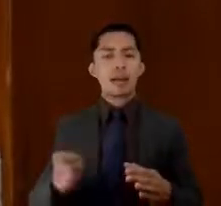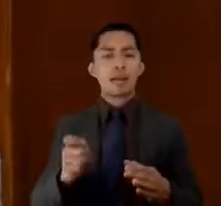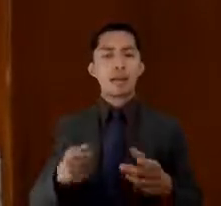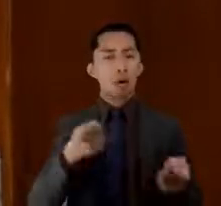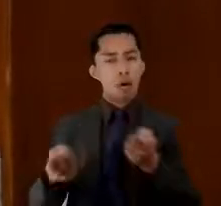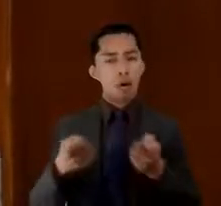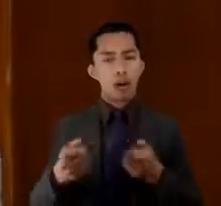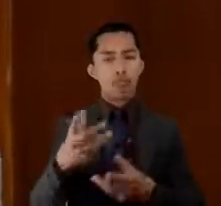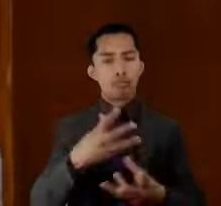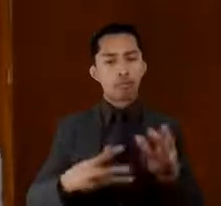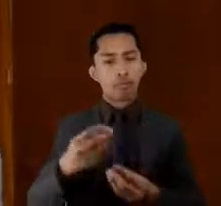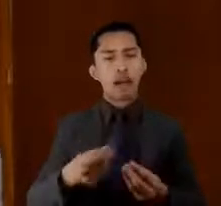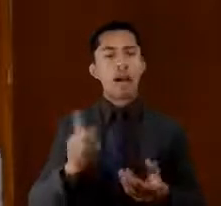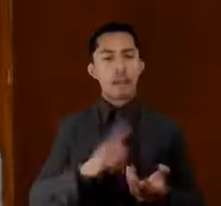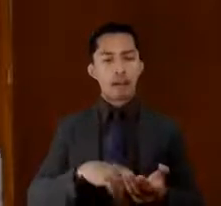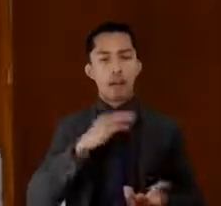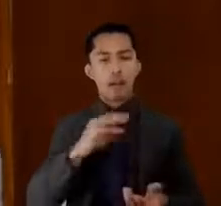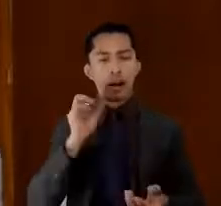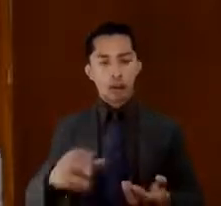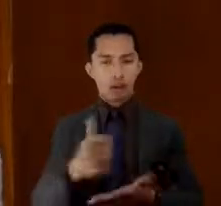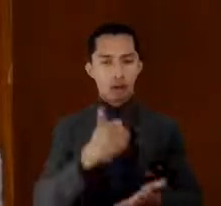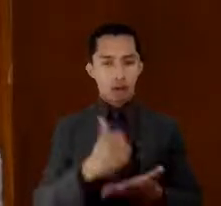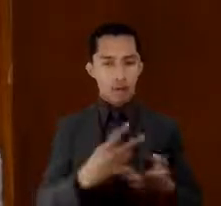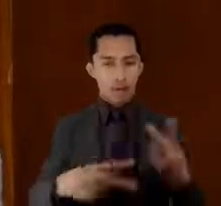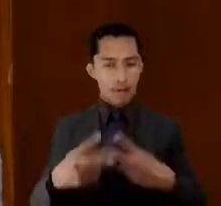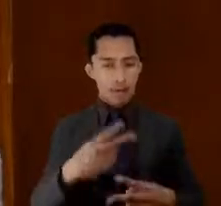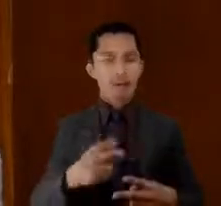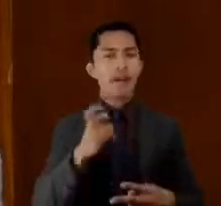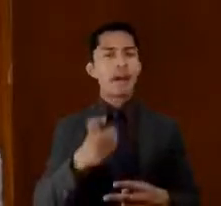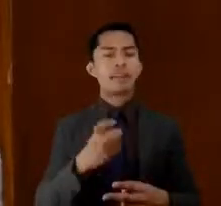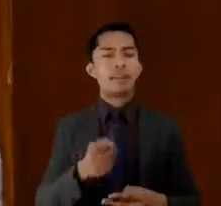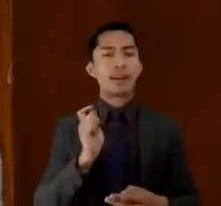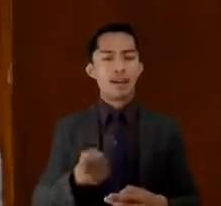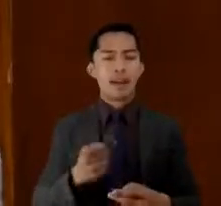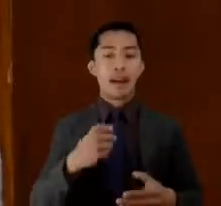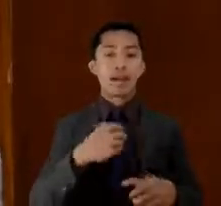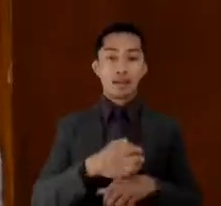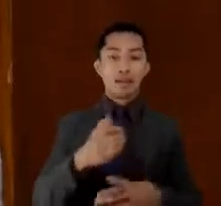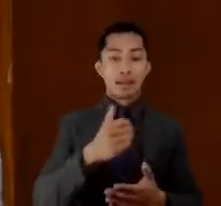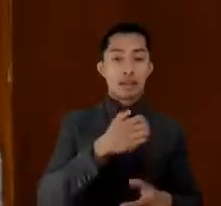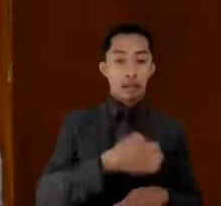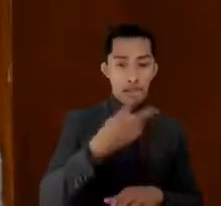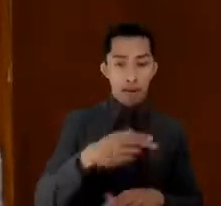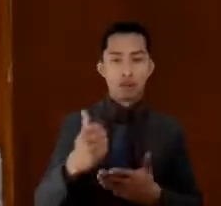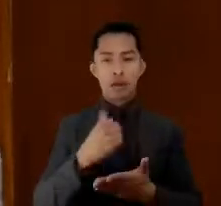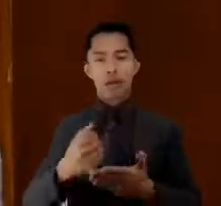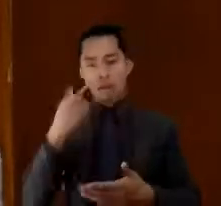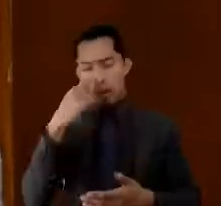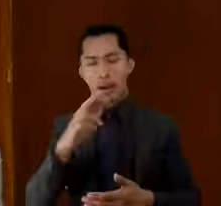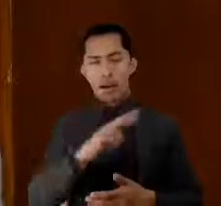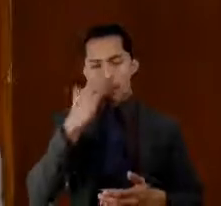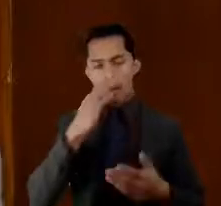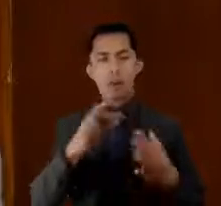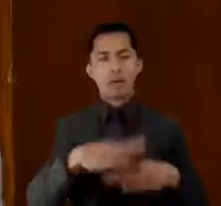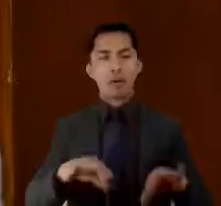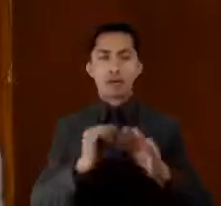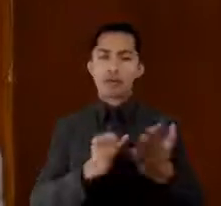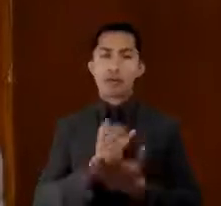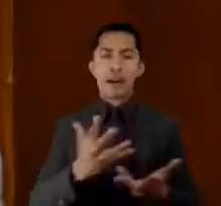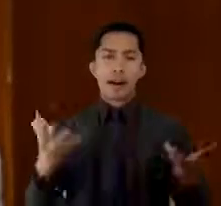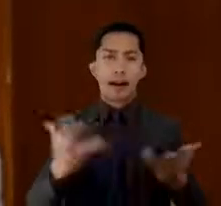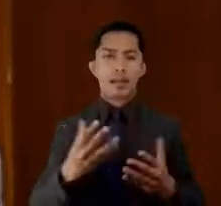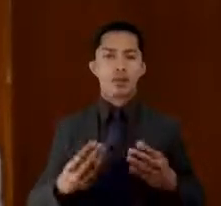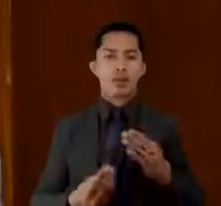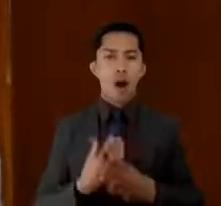integral de residuos sólidos urbanos, mediante el cual ambas entidades reconocen la importancia de emprender acciones